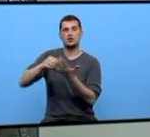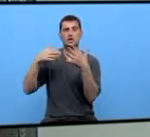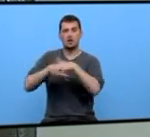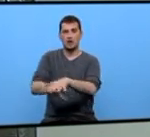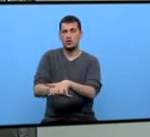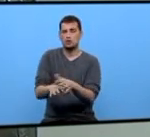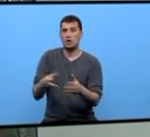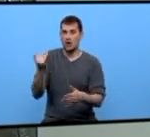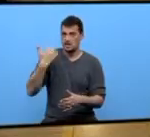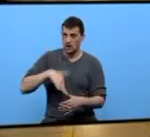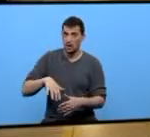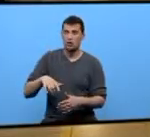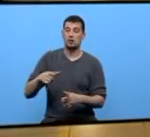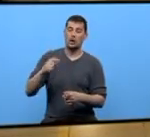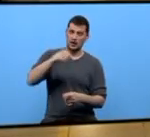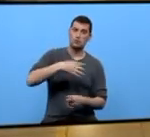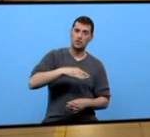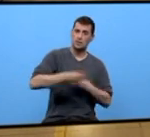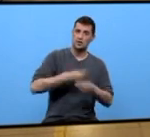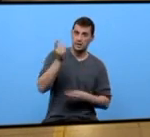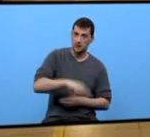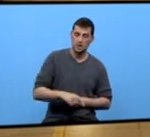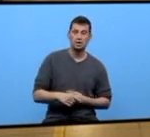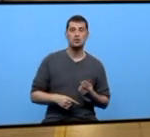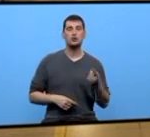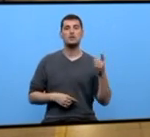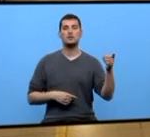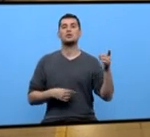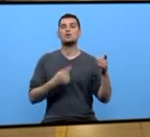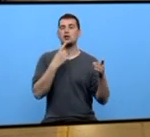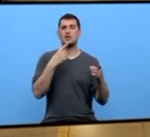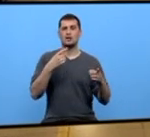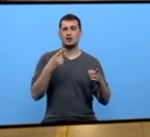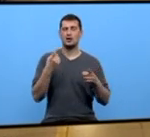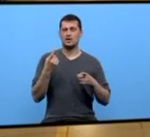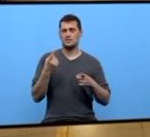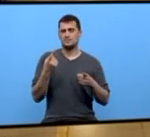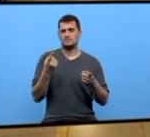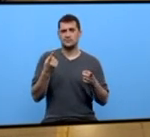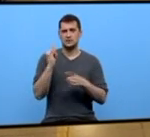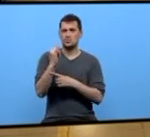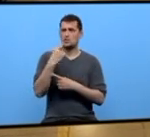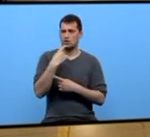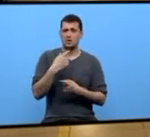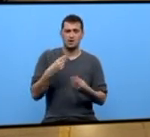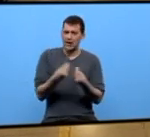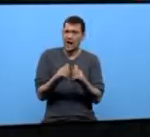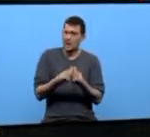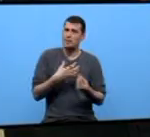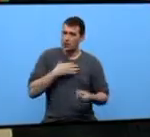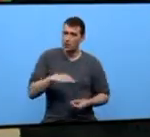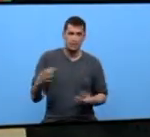integrado podemos facer hoxe aquí. A última oferta que eles plantexan para este instituto seguiríamos perfectamente cabendo